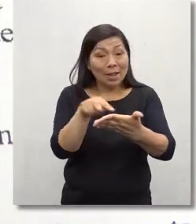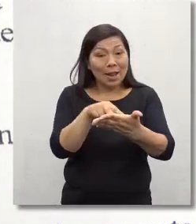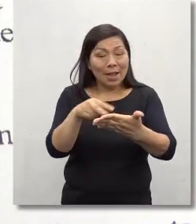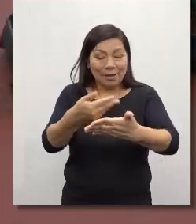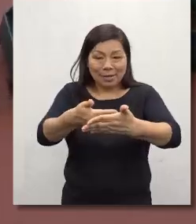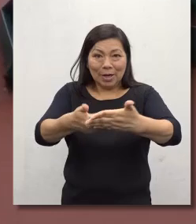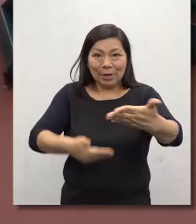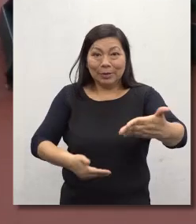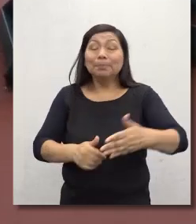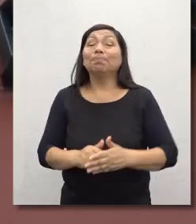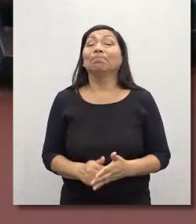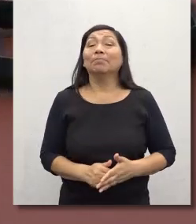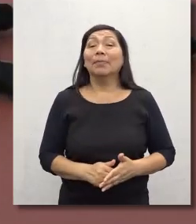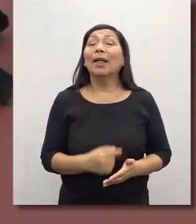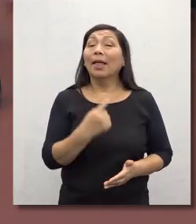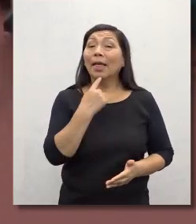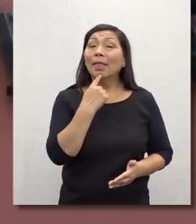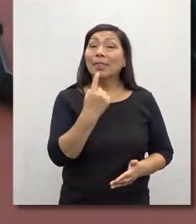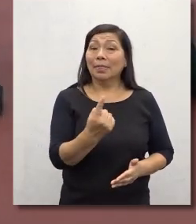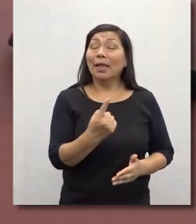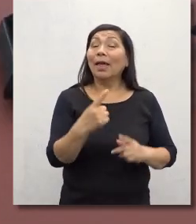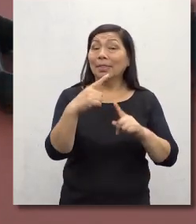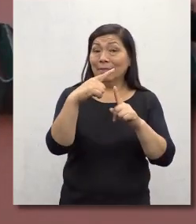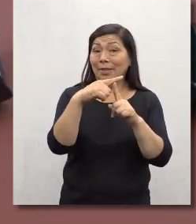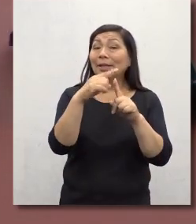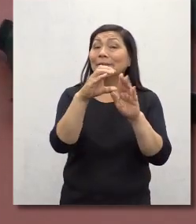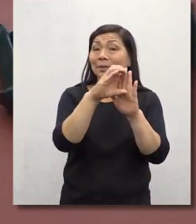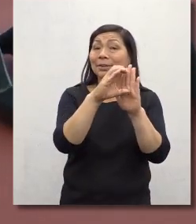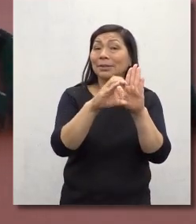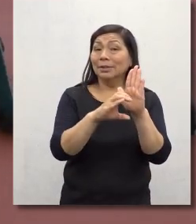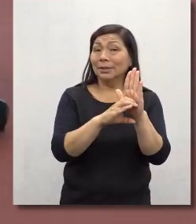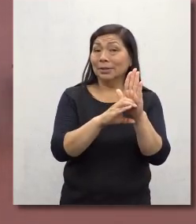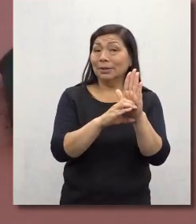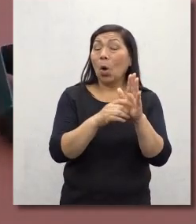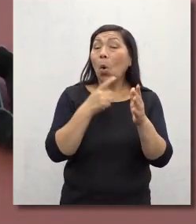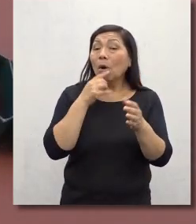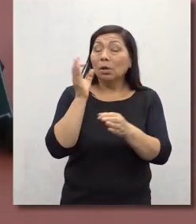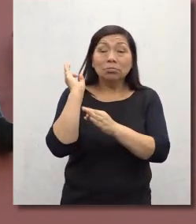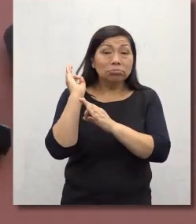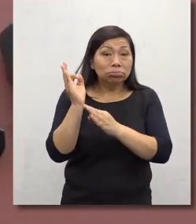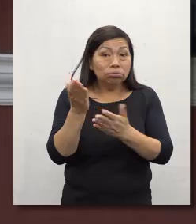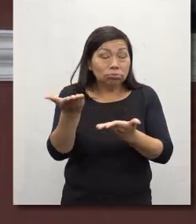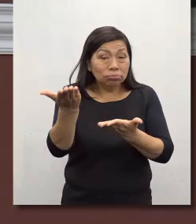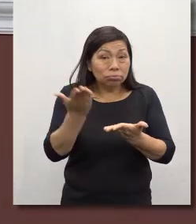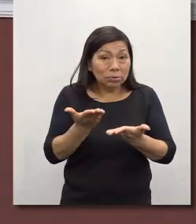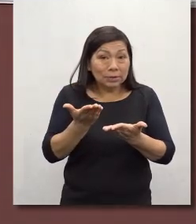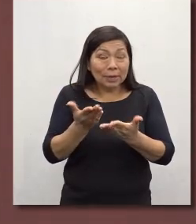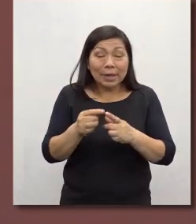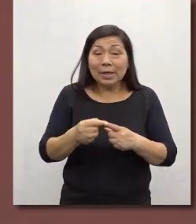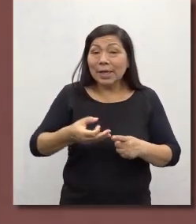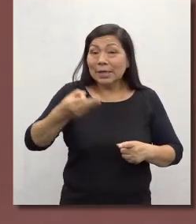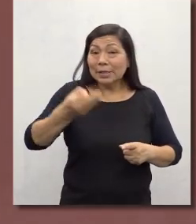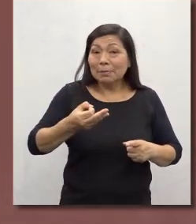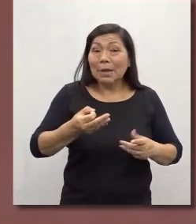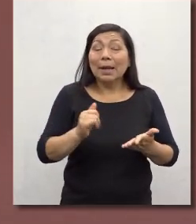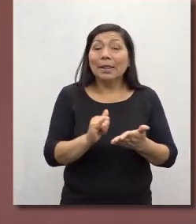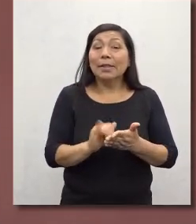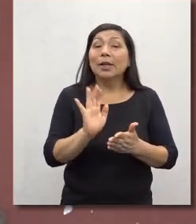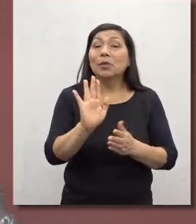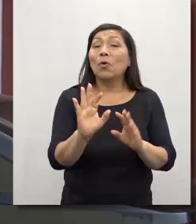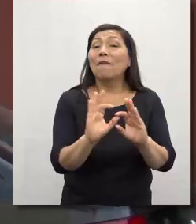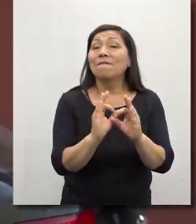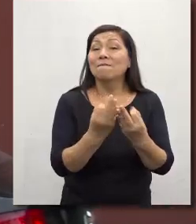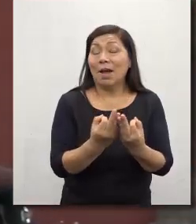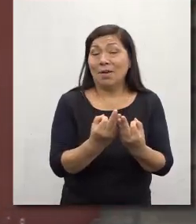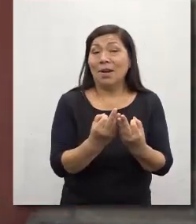sentencia. En ese sentido, el TC considera que a la luz de lo expuesto sobre la tutela especial que merece la